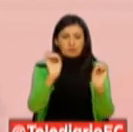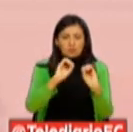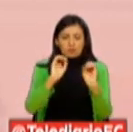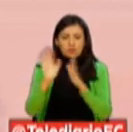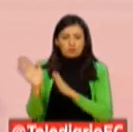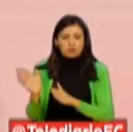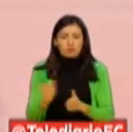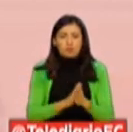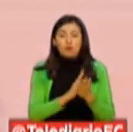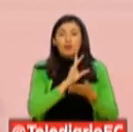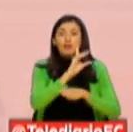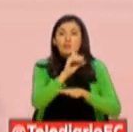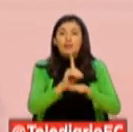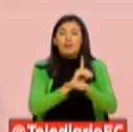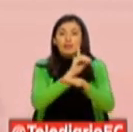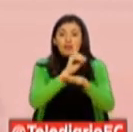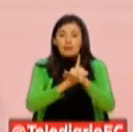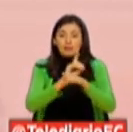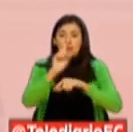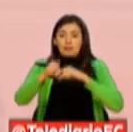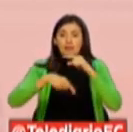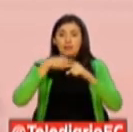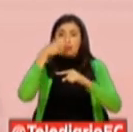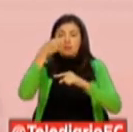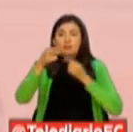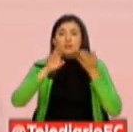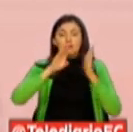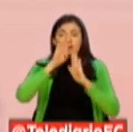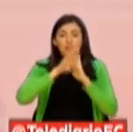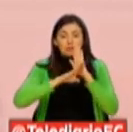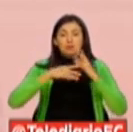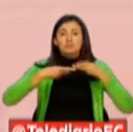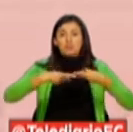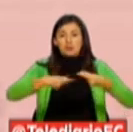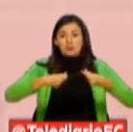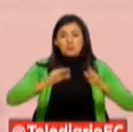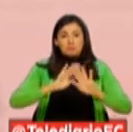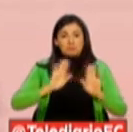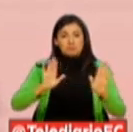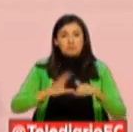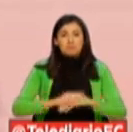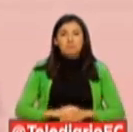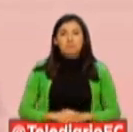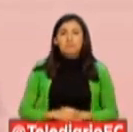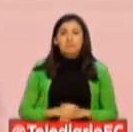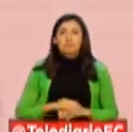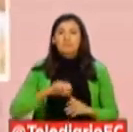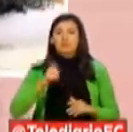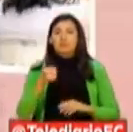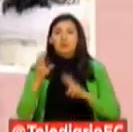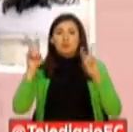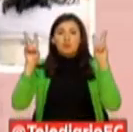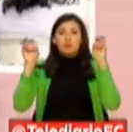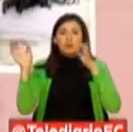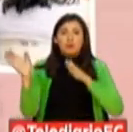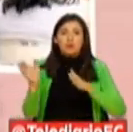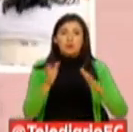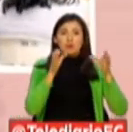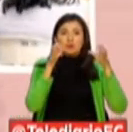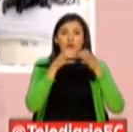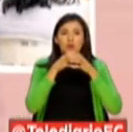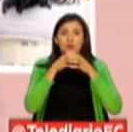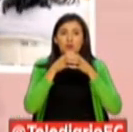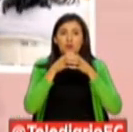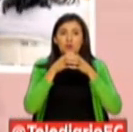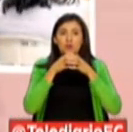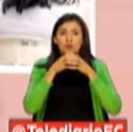entidad anunció una próxima reducción de gastos. Estos y otros temas son los que incluyen